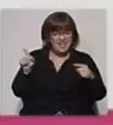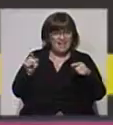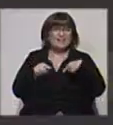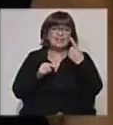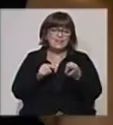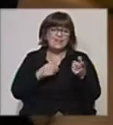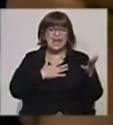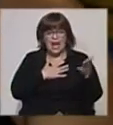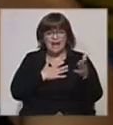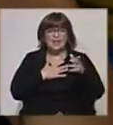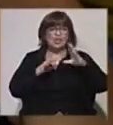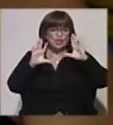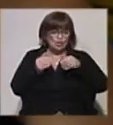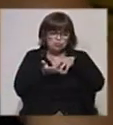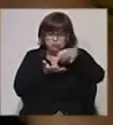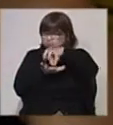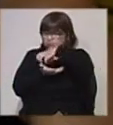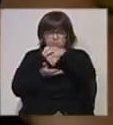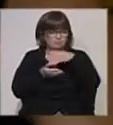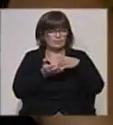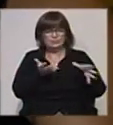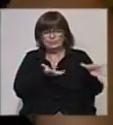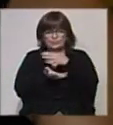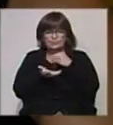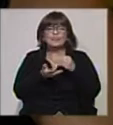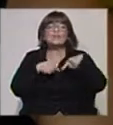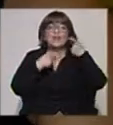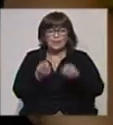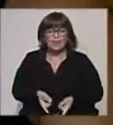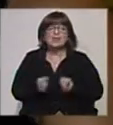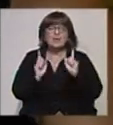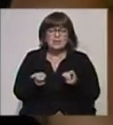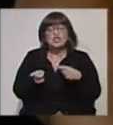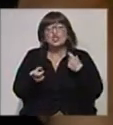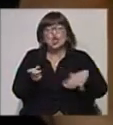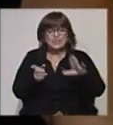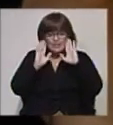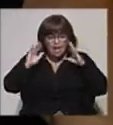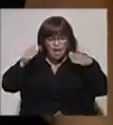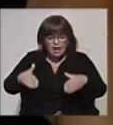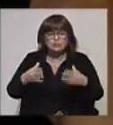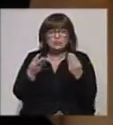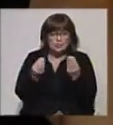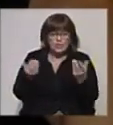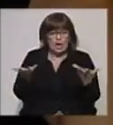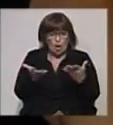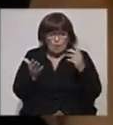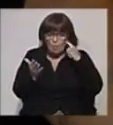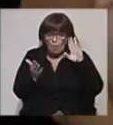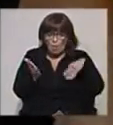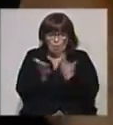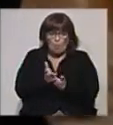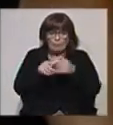que pasamos por todas las áreas. Después se trabaja, mucho en lo social, y ahora hay un emprendimiento acá puro y exclusivo